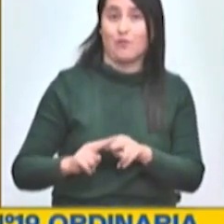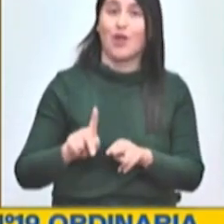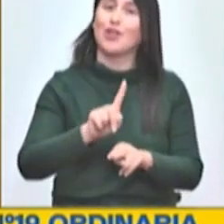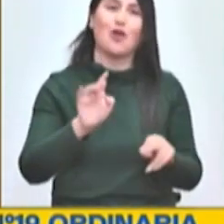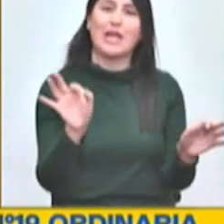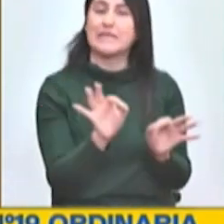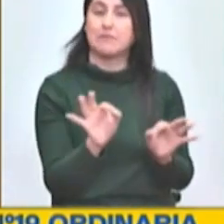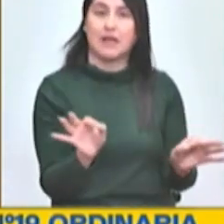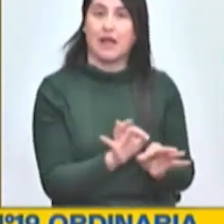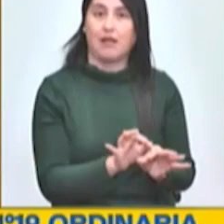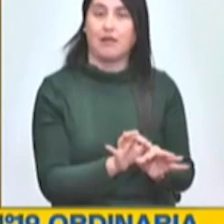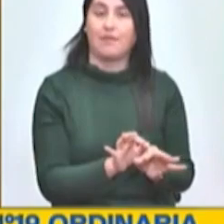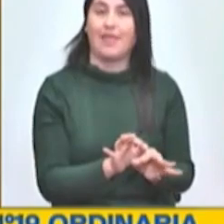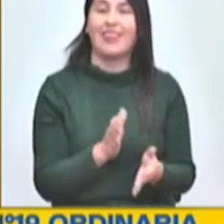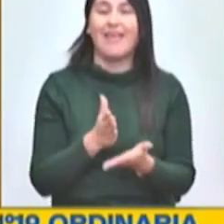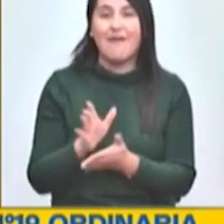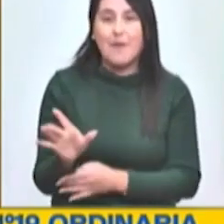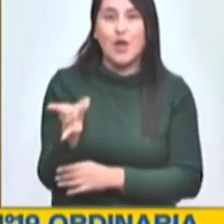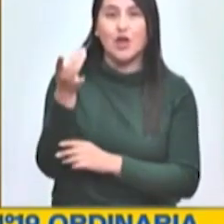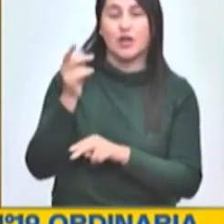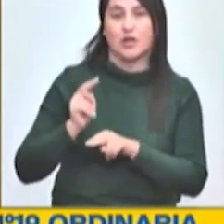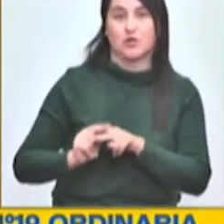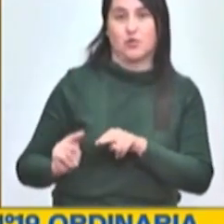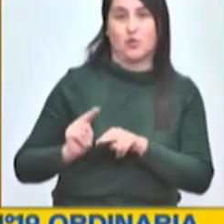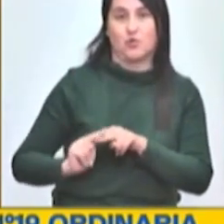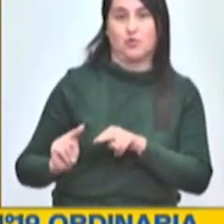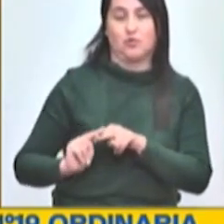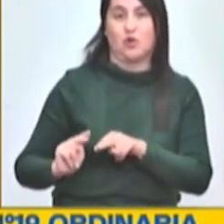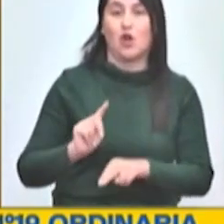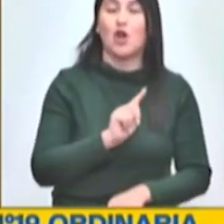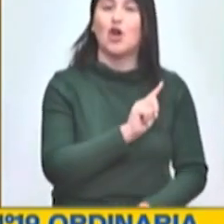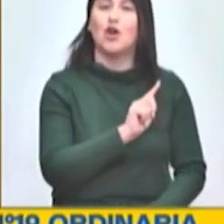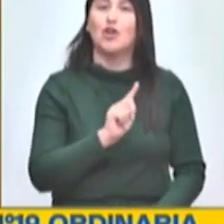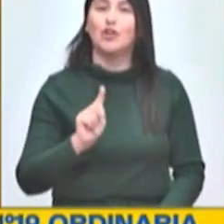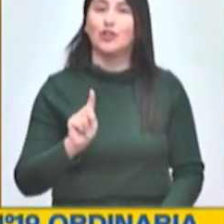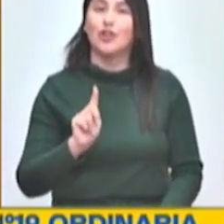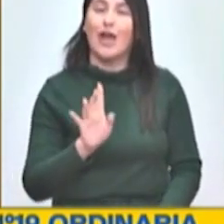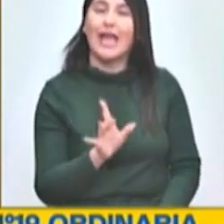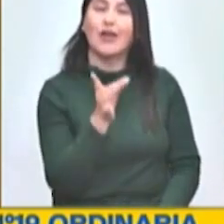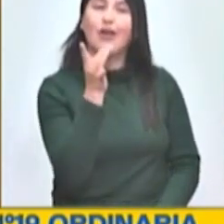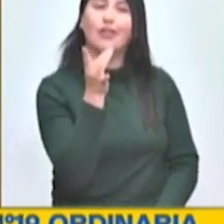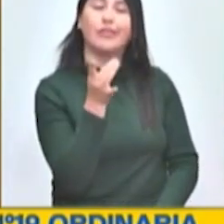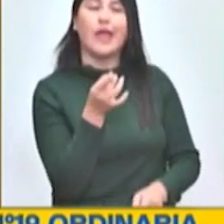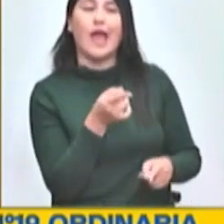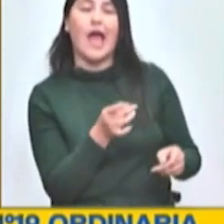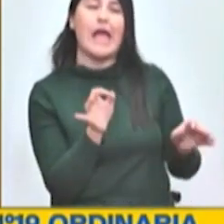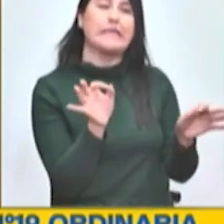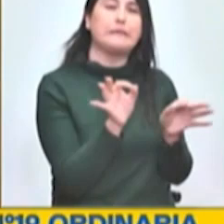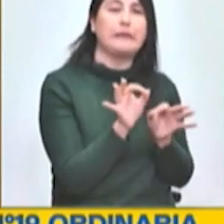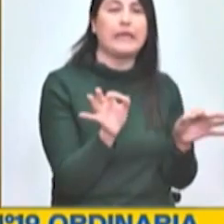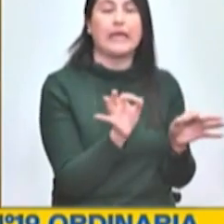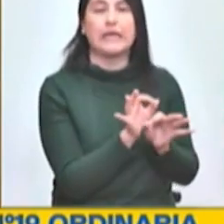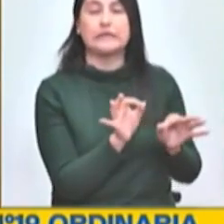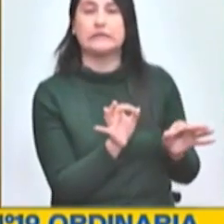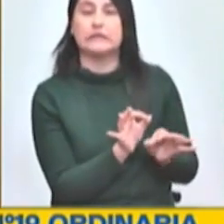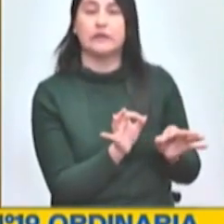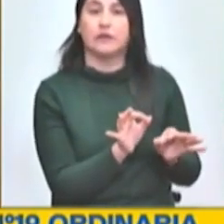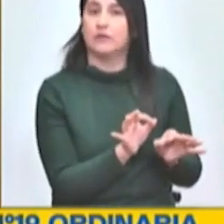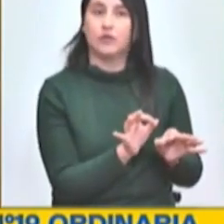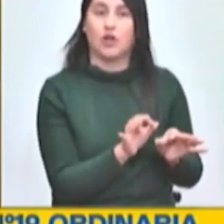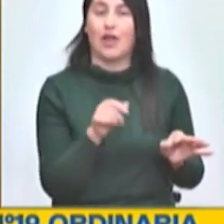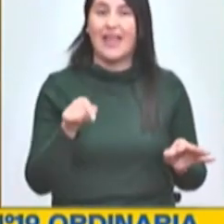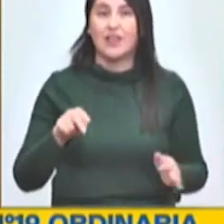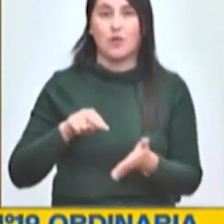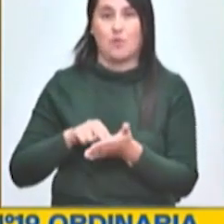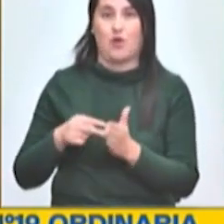tenemos que buscar una solución del problema y no buscarle un artimaga No es cierto para buscar una solución una explicación que En definitiva no las tiene esto